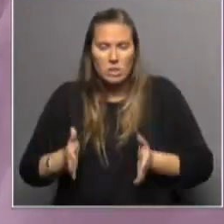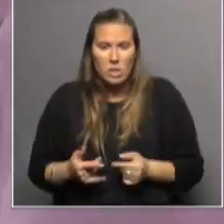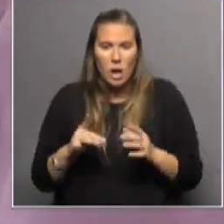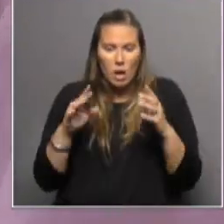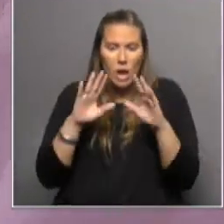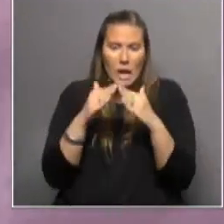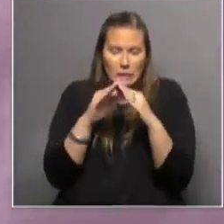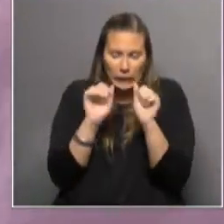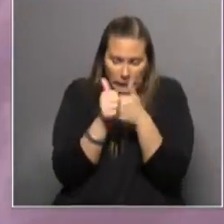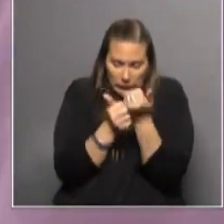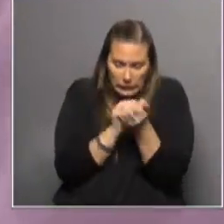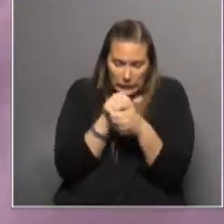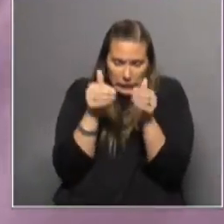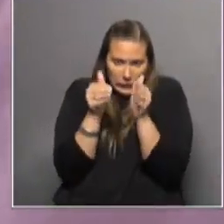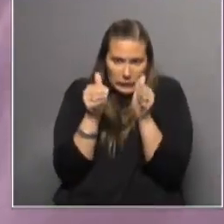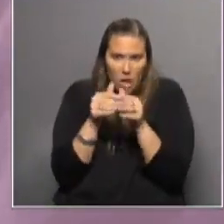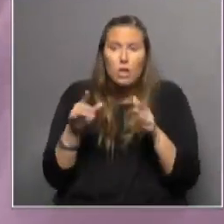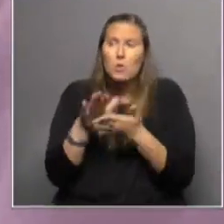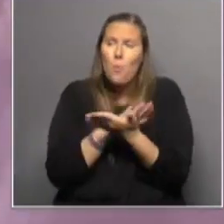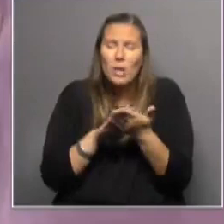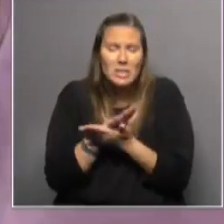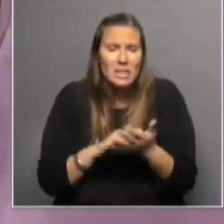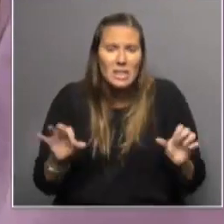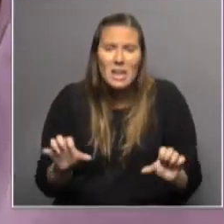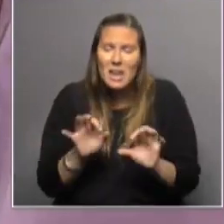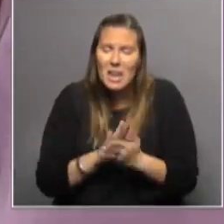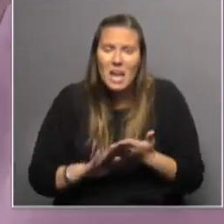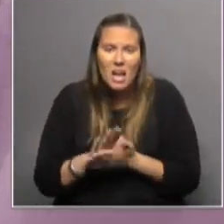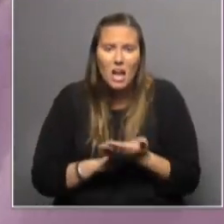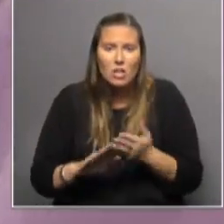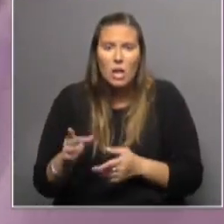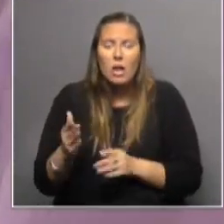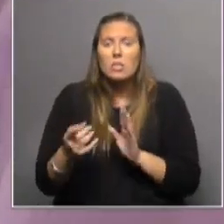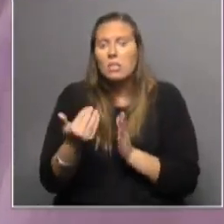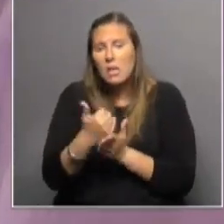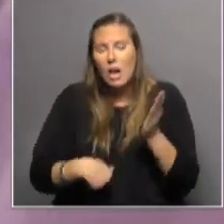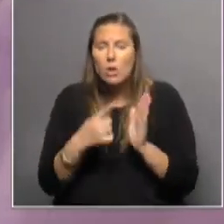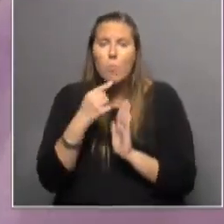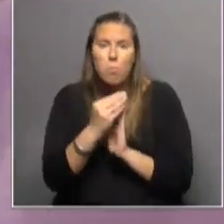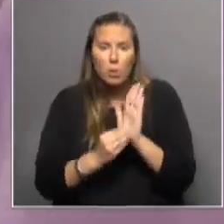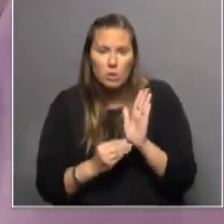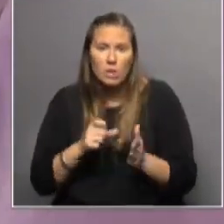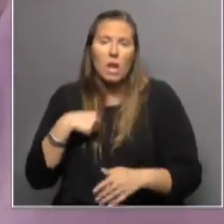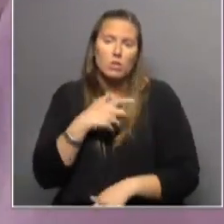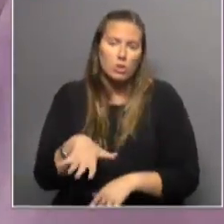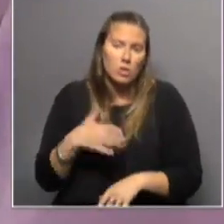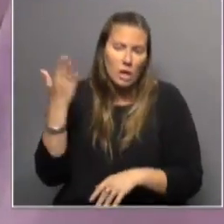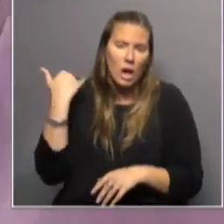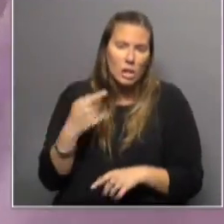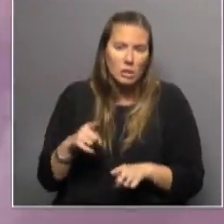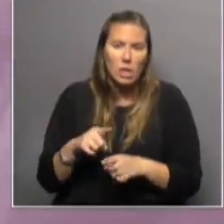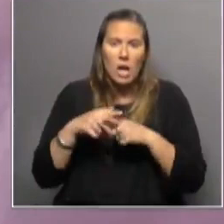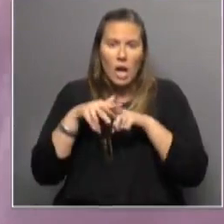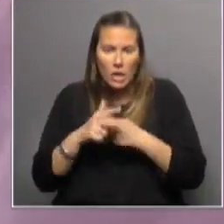ranchito y nadie hace nada. Nadie. Todavía nos sacaron las políticas sociales que teníamos, como las